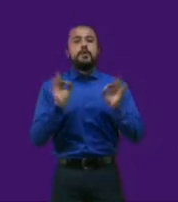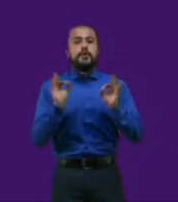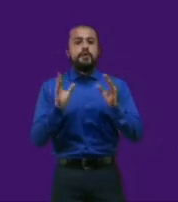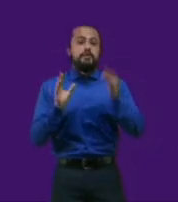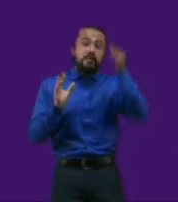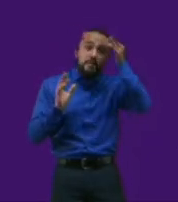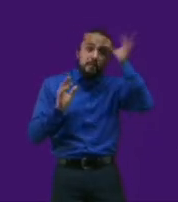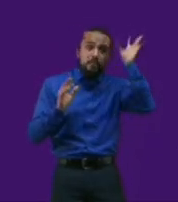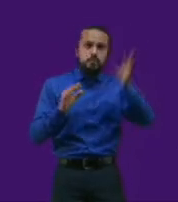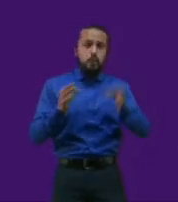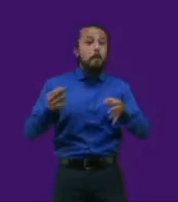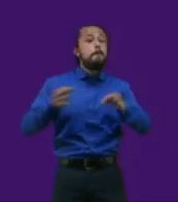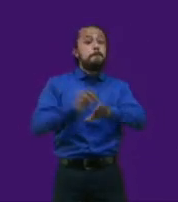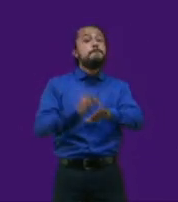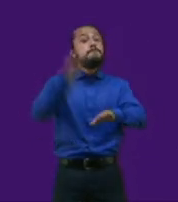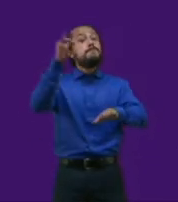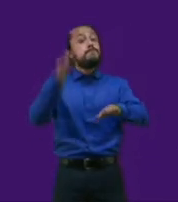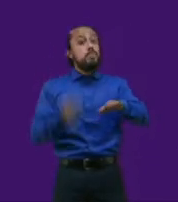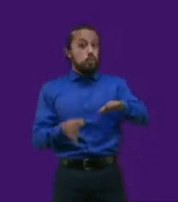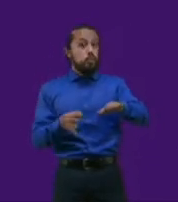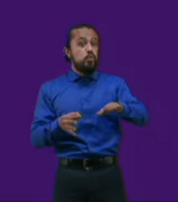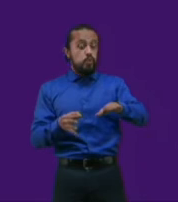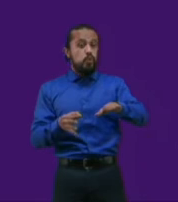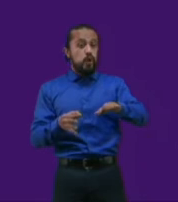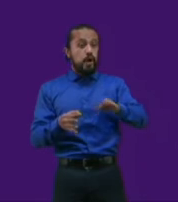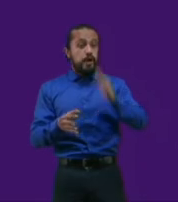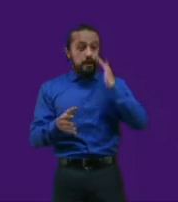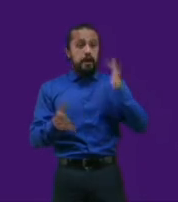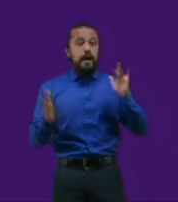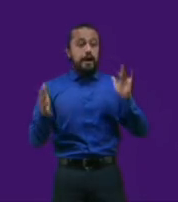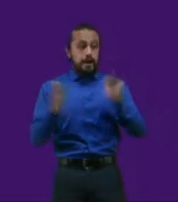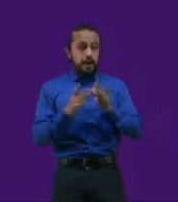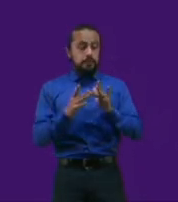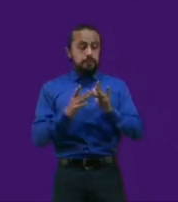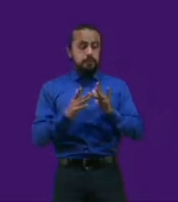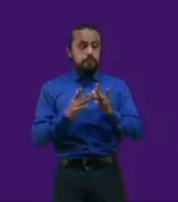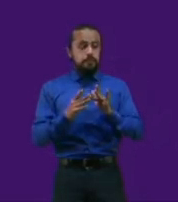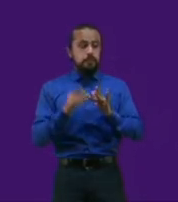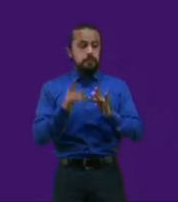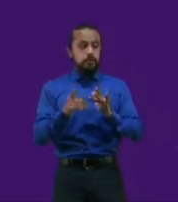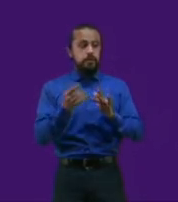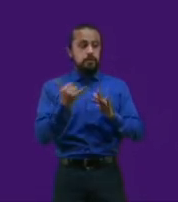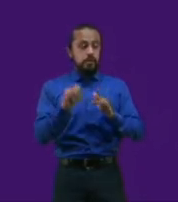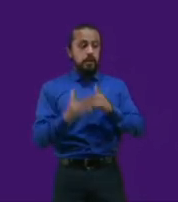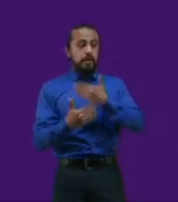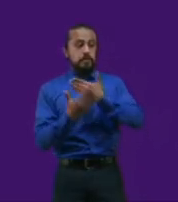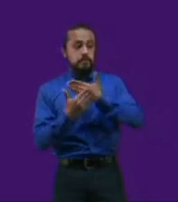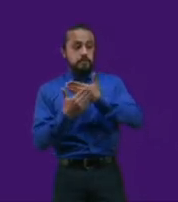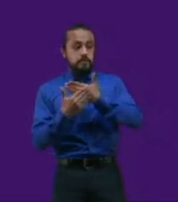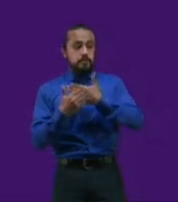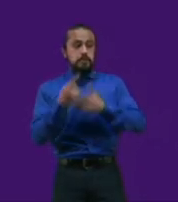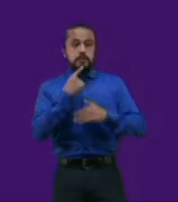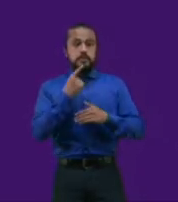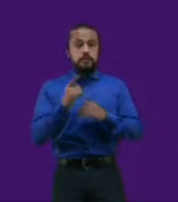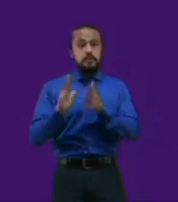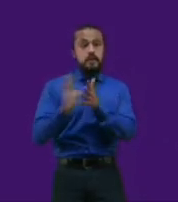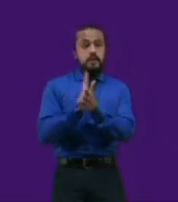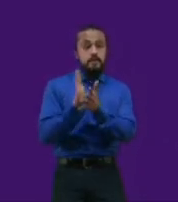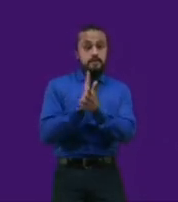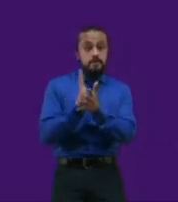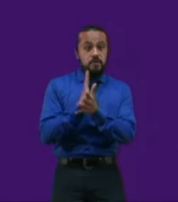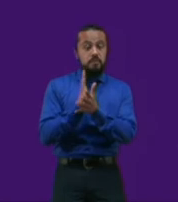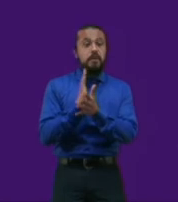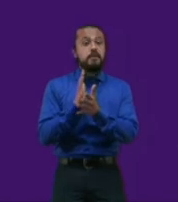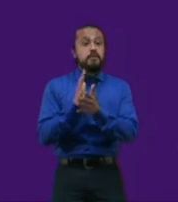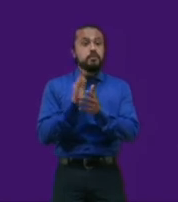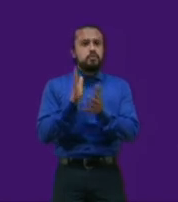están puntuales, o sea, cosas pequeñas. Al final, tú como emprendedora, tú le estás dando tu empresa a alguien. O sea, como que se hace creer que es